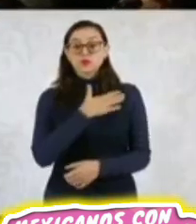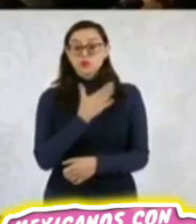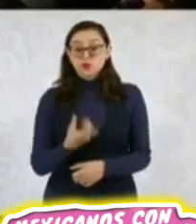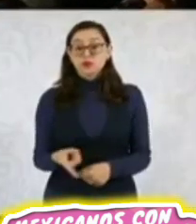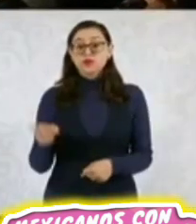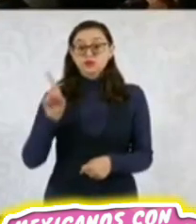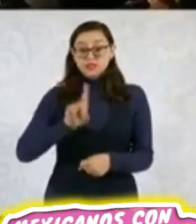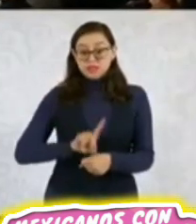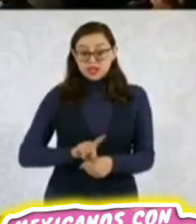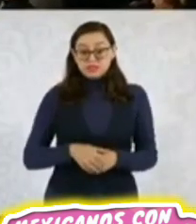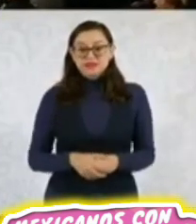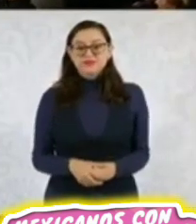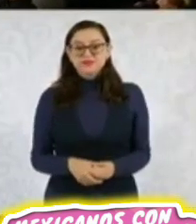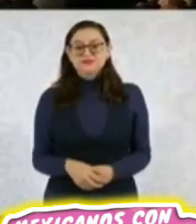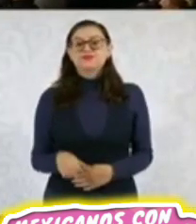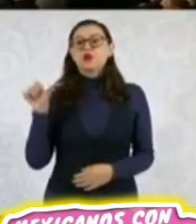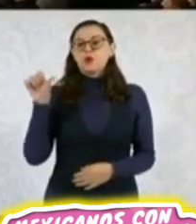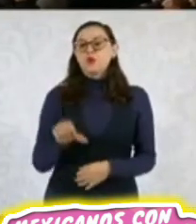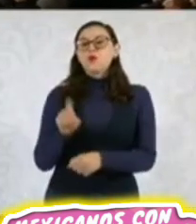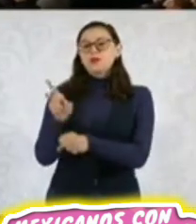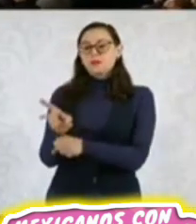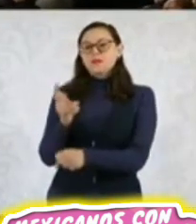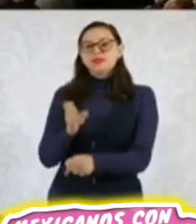las mujeres del gabinete